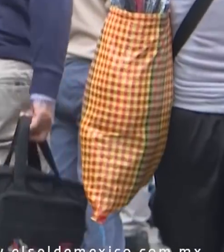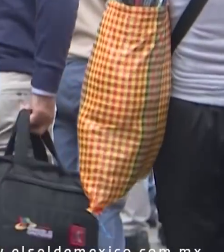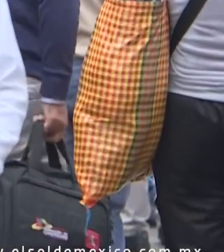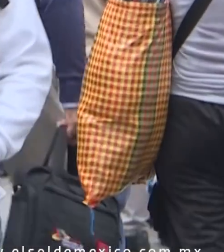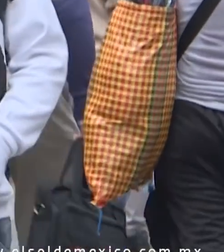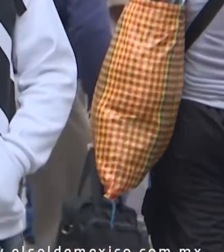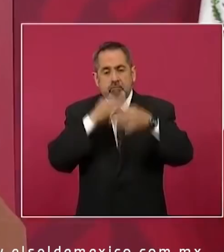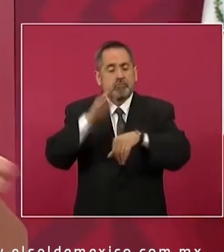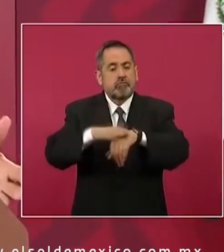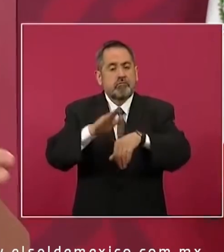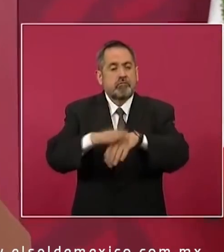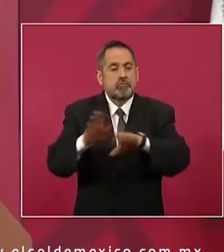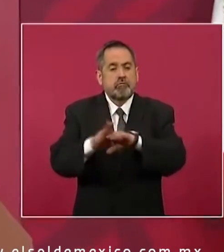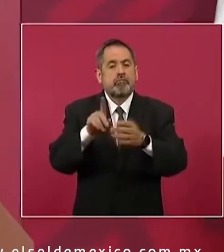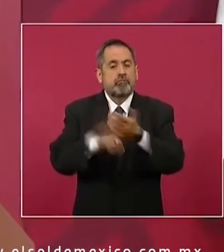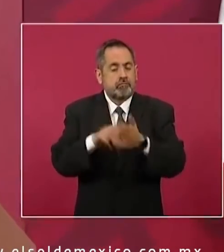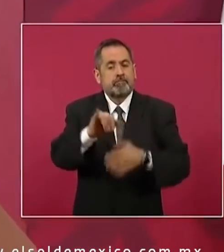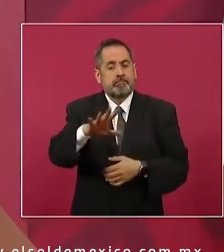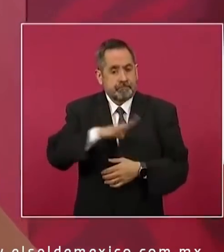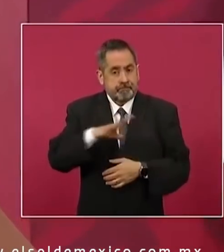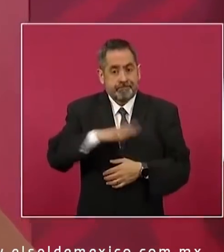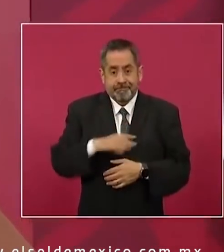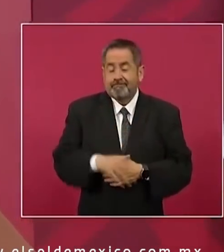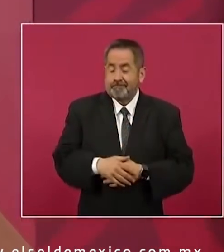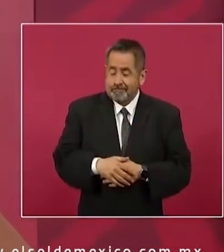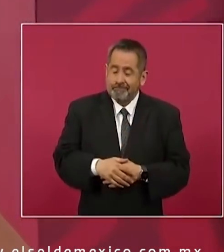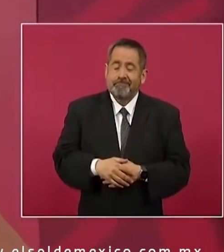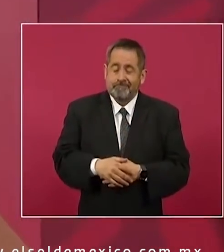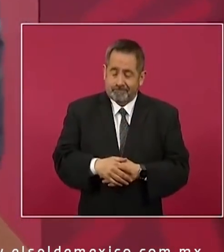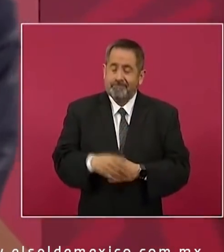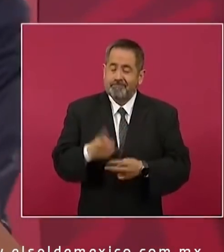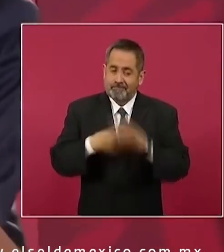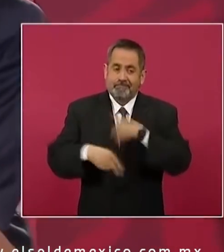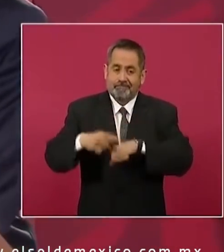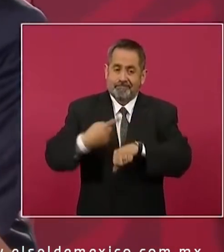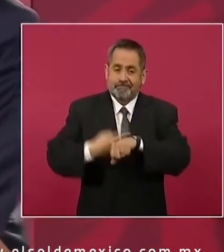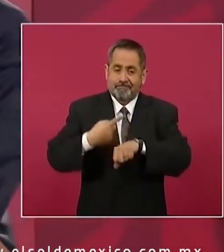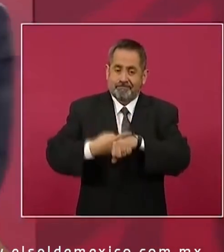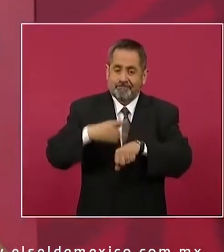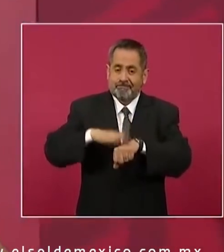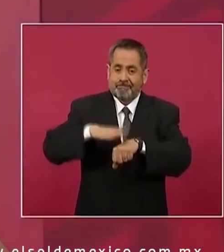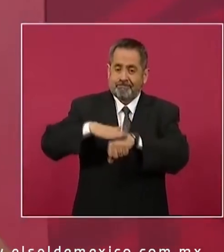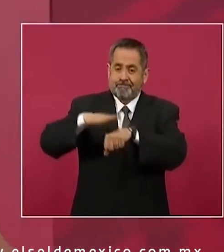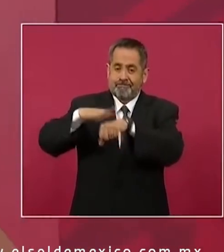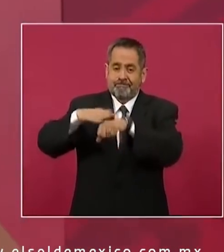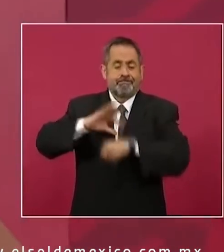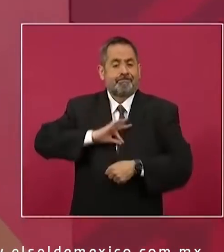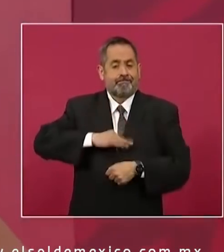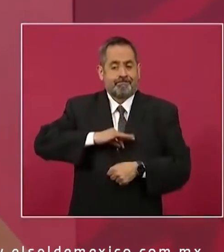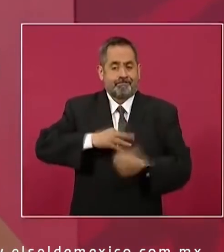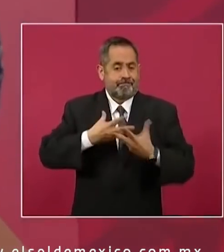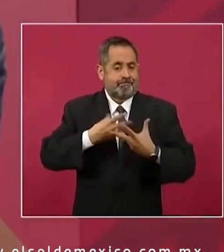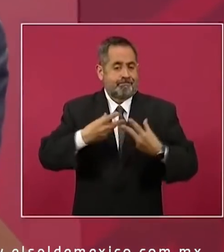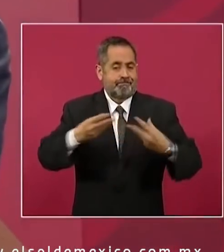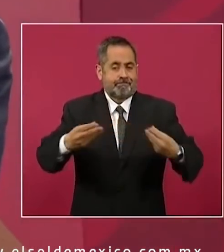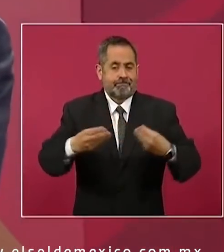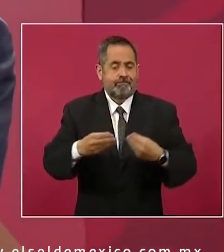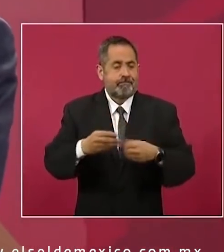México. Sí están incrementándose los contagios por esta nueva